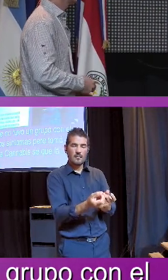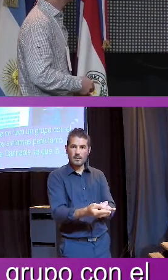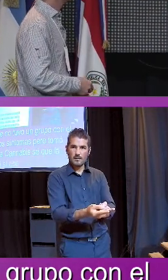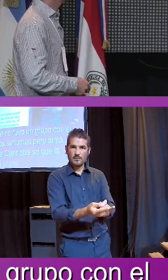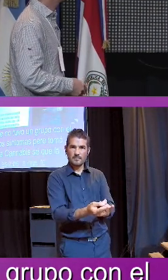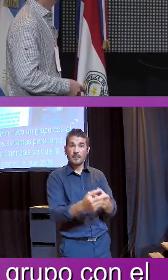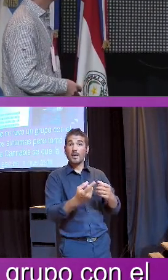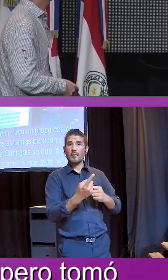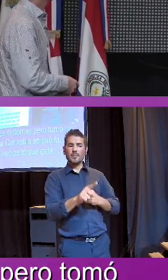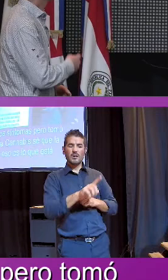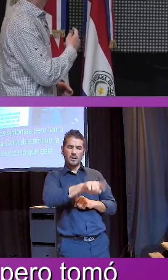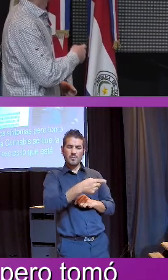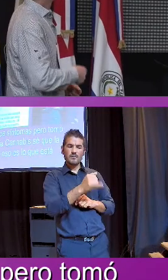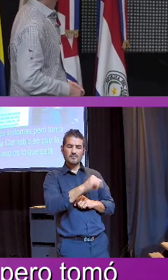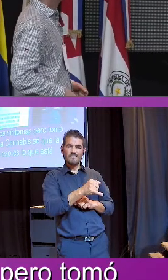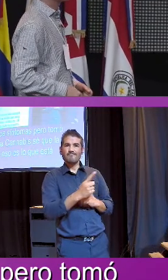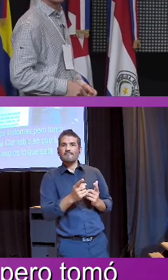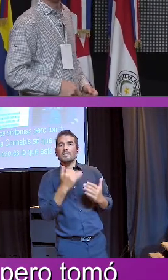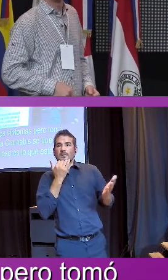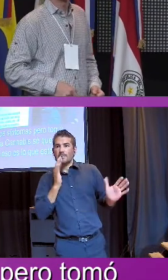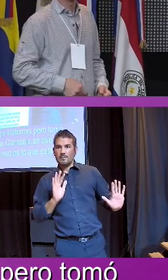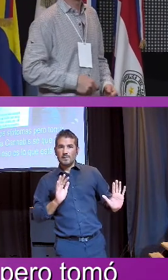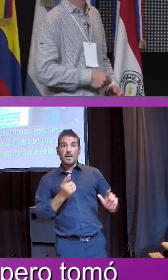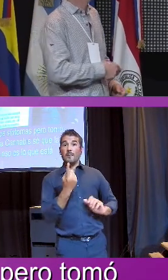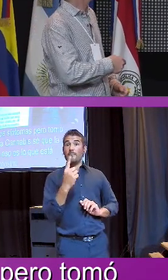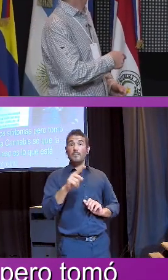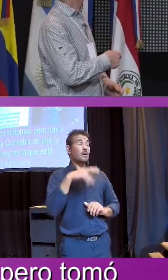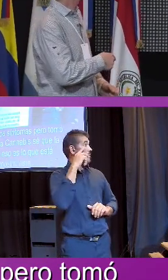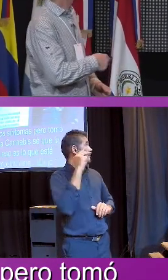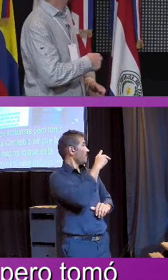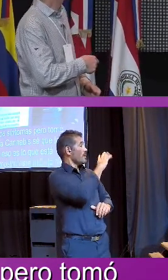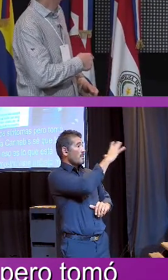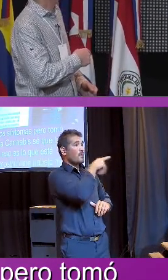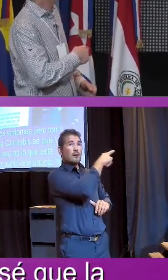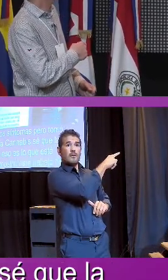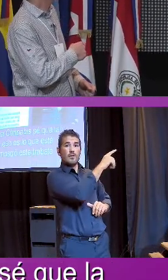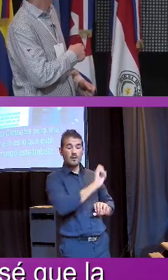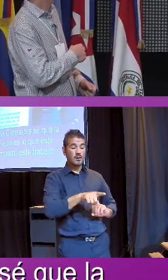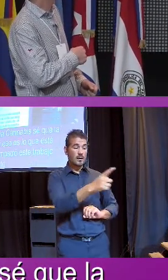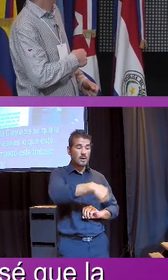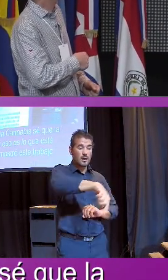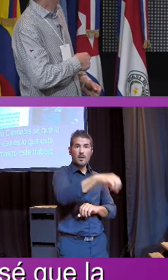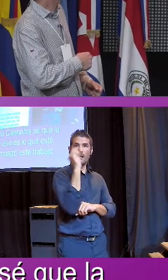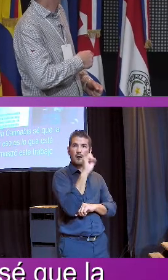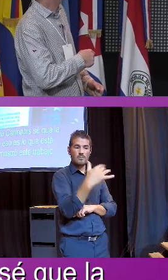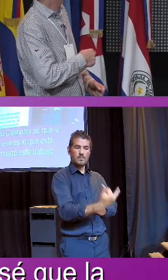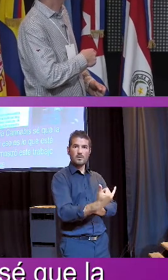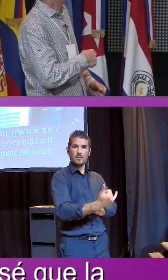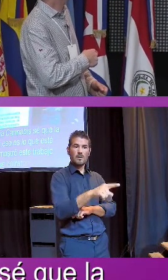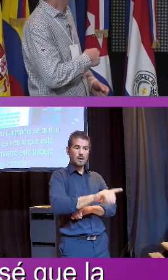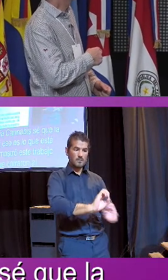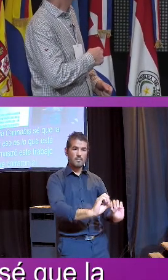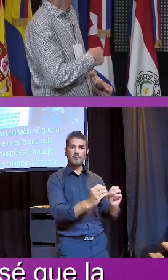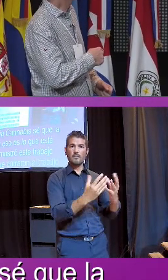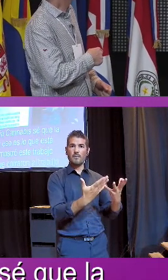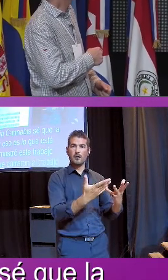lo que está produciendo el efecto. Y fíjense, mostró este trabajo mejoras del 67% de las personas que entraron al